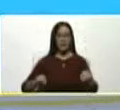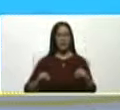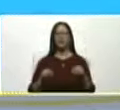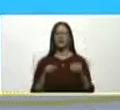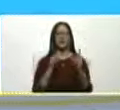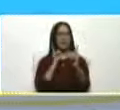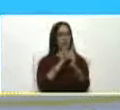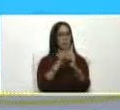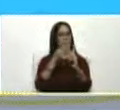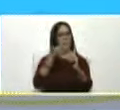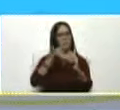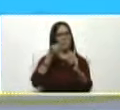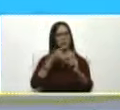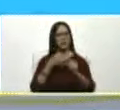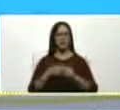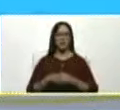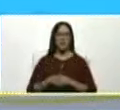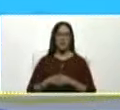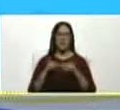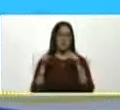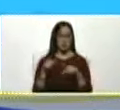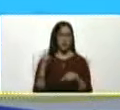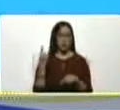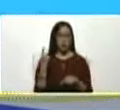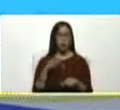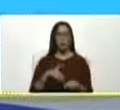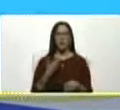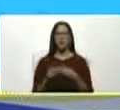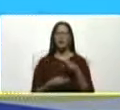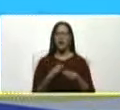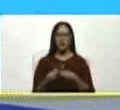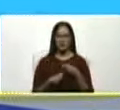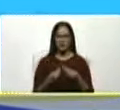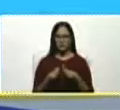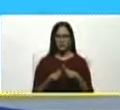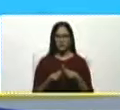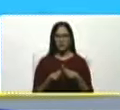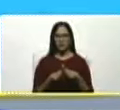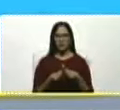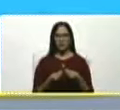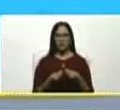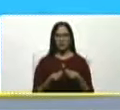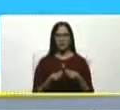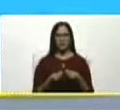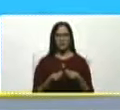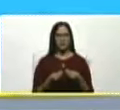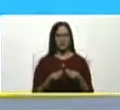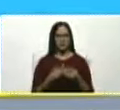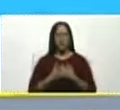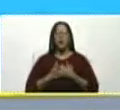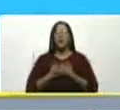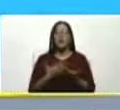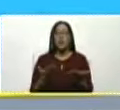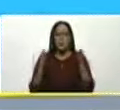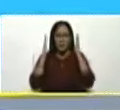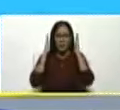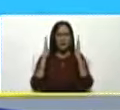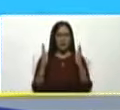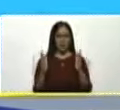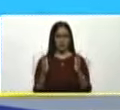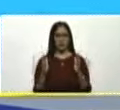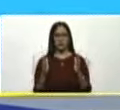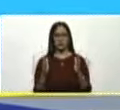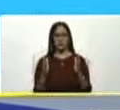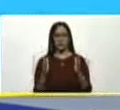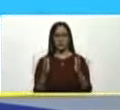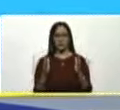Bemba. Y eso solo lo podemos hacer si nos ponemos para la tarea, si